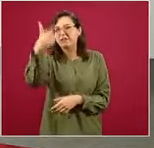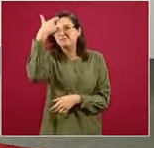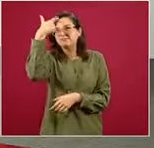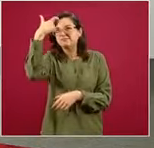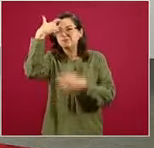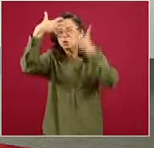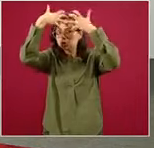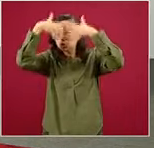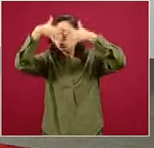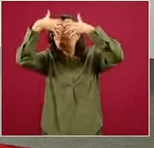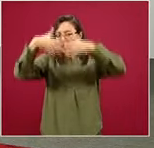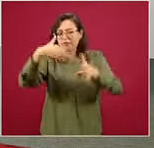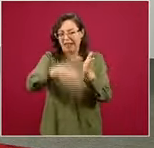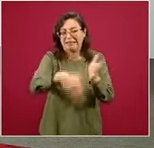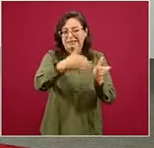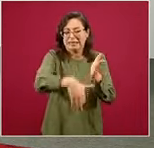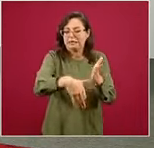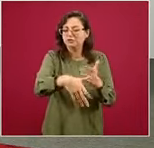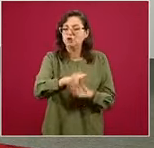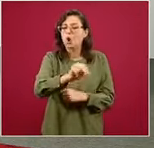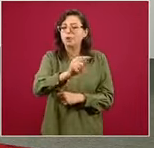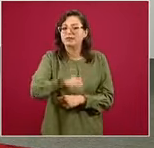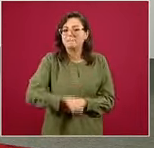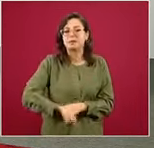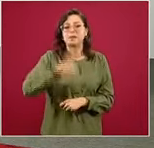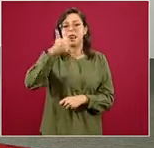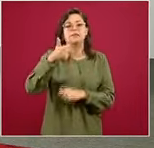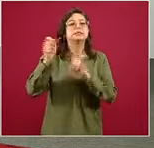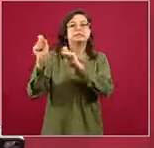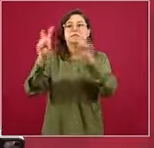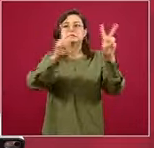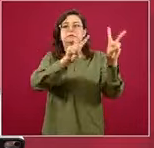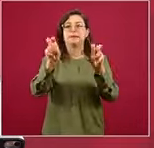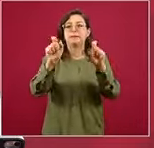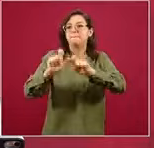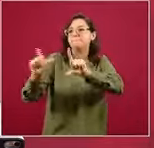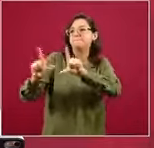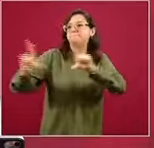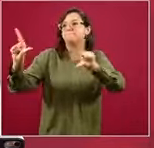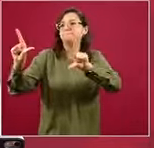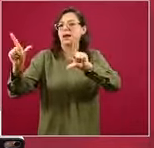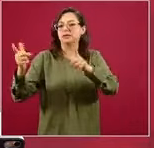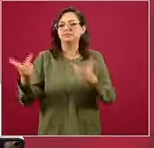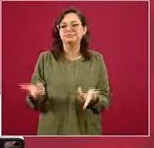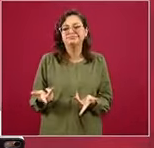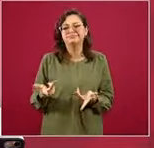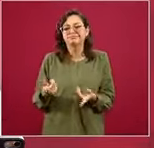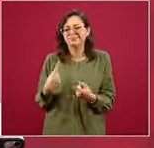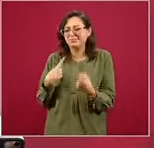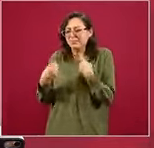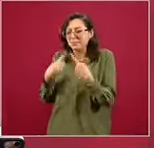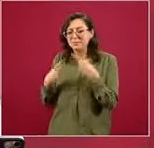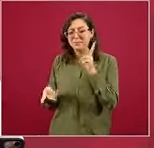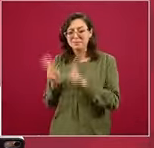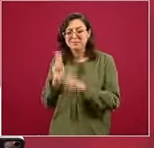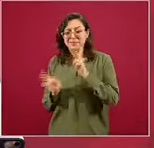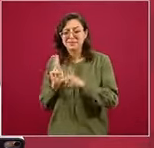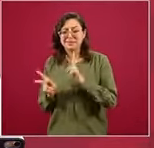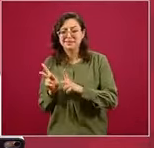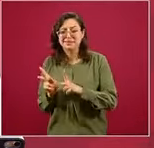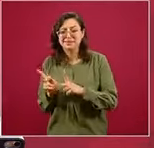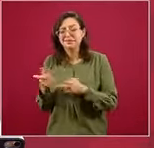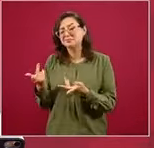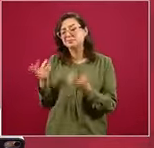comunicación. No es la primera vez que se toma algo que es una conversación técnica,